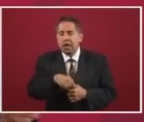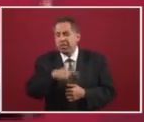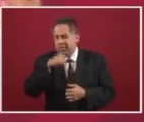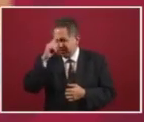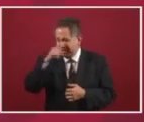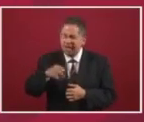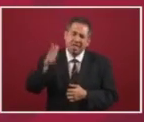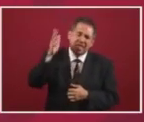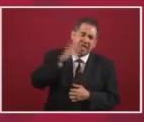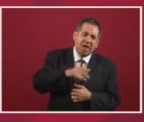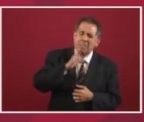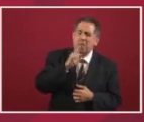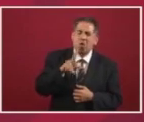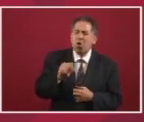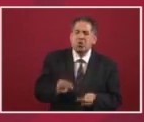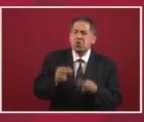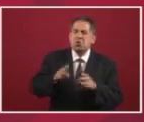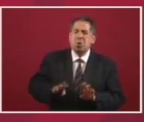no es rentable.